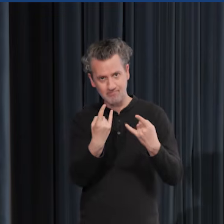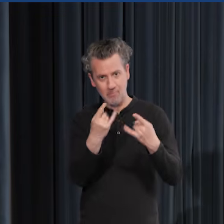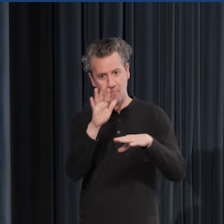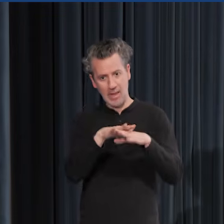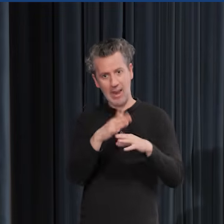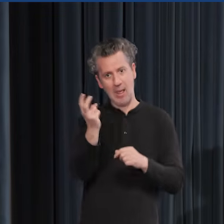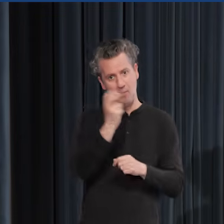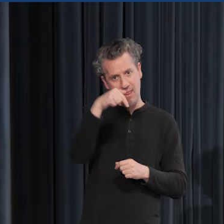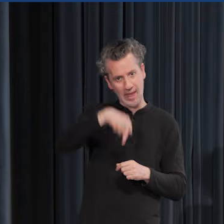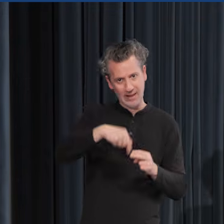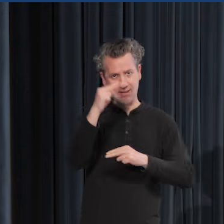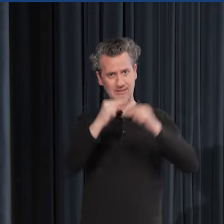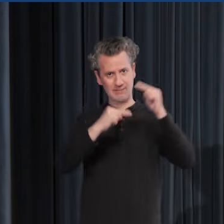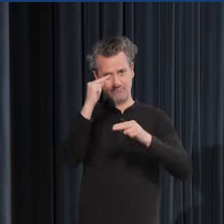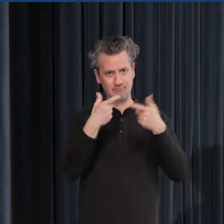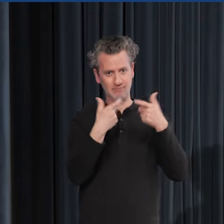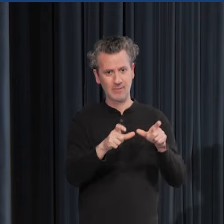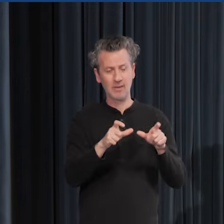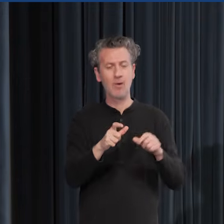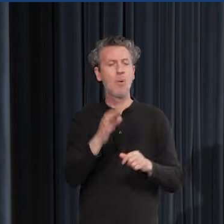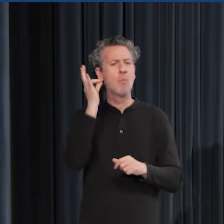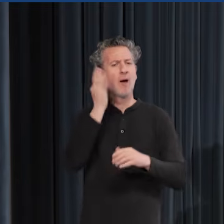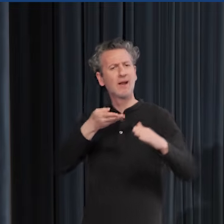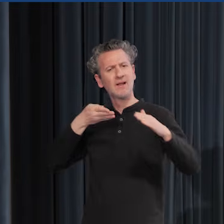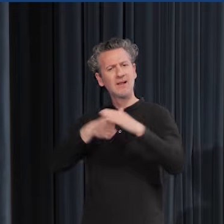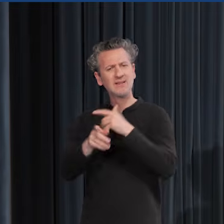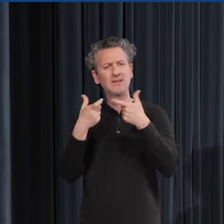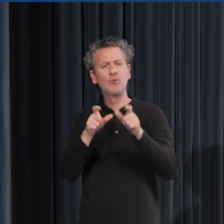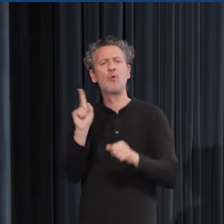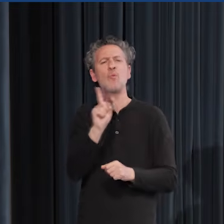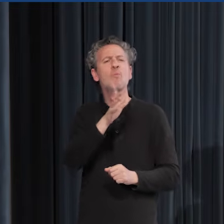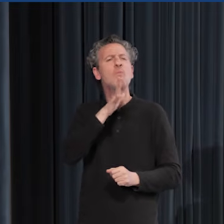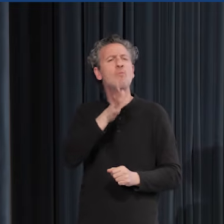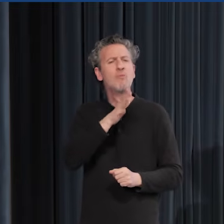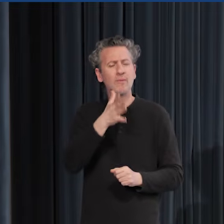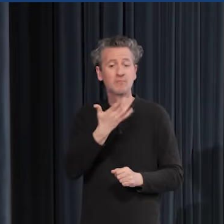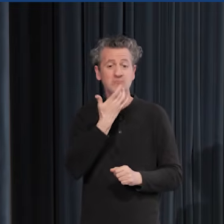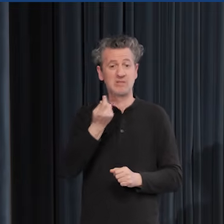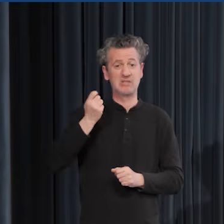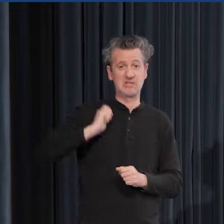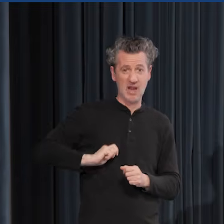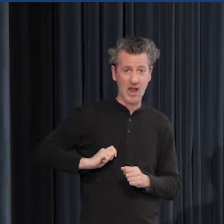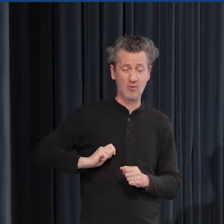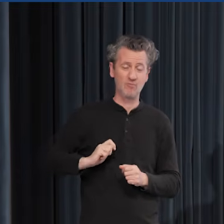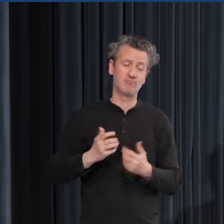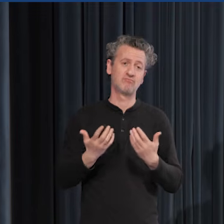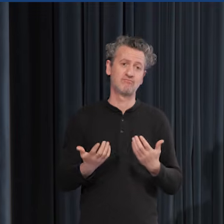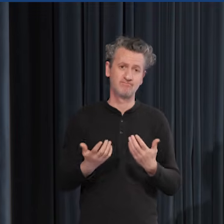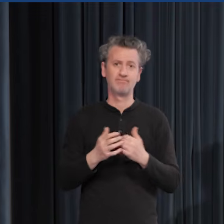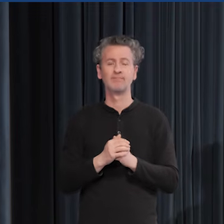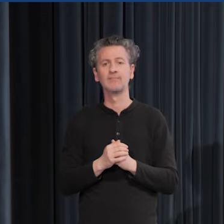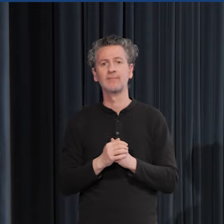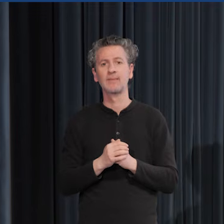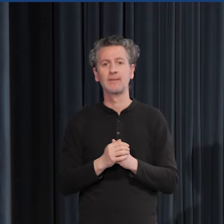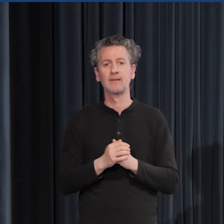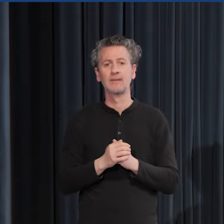qué no están accediendo las mujeres al sector? Pues por ejemplo, si vemos el tema de los salarios, como he mencionado, pues